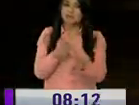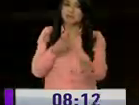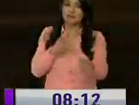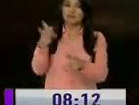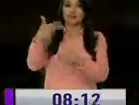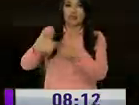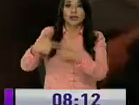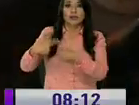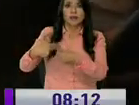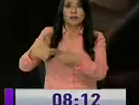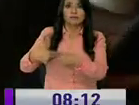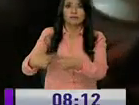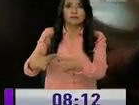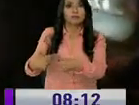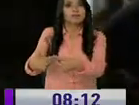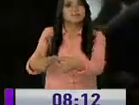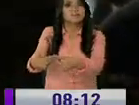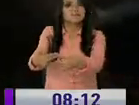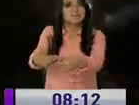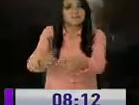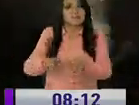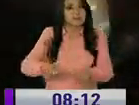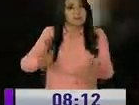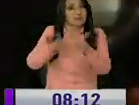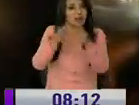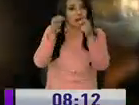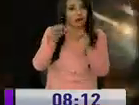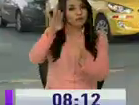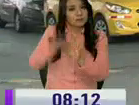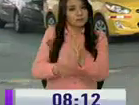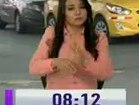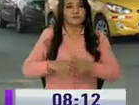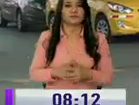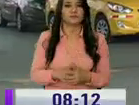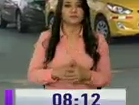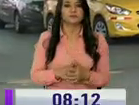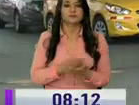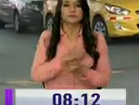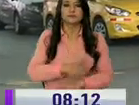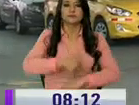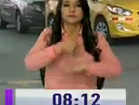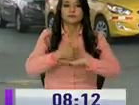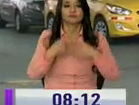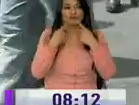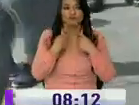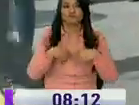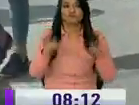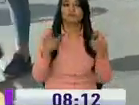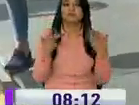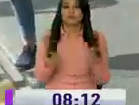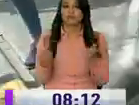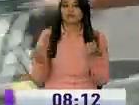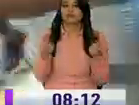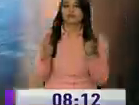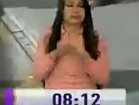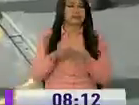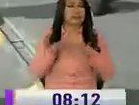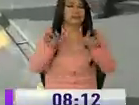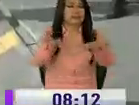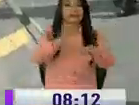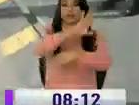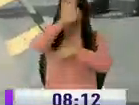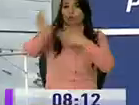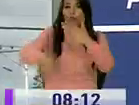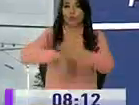de abastecerse de combustible al precio subsidiado. Las autoridades anunciaron que se realizarán operativos en todo el